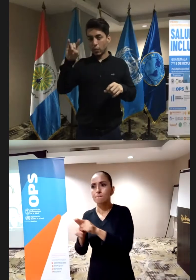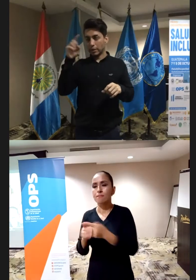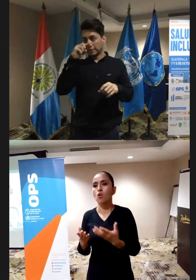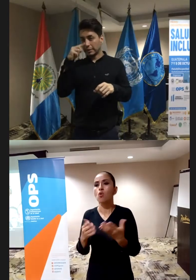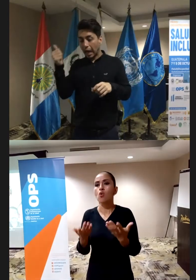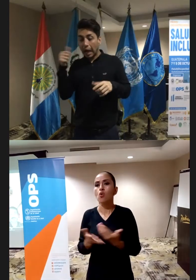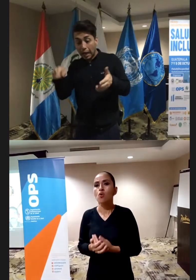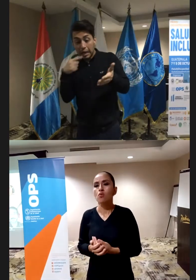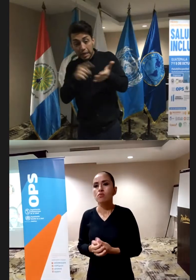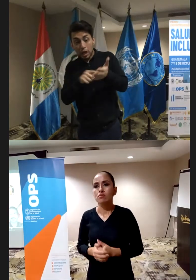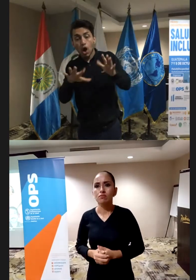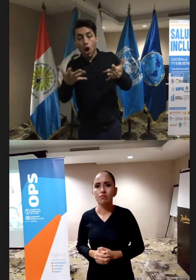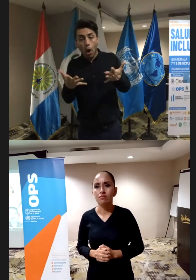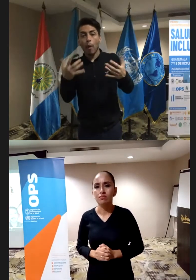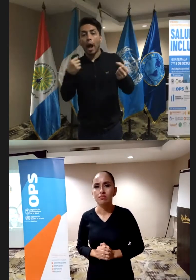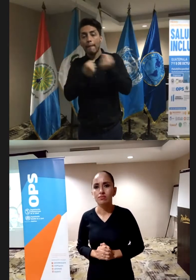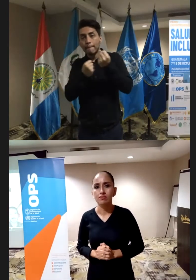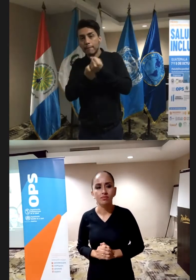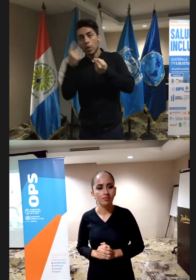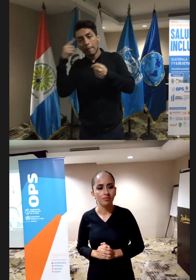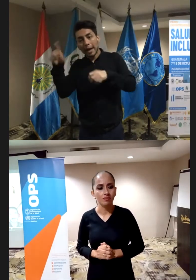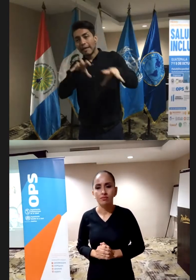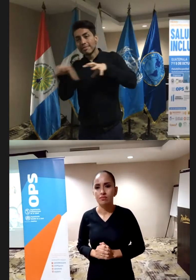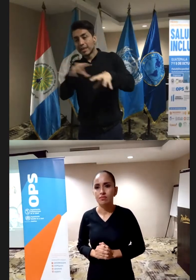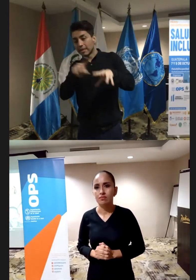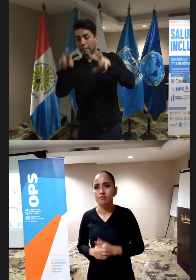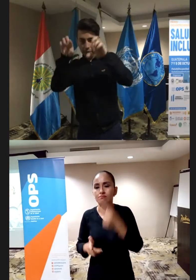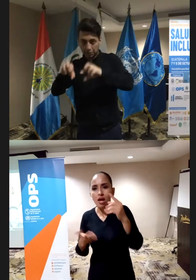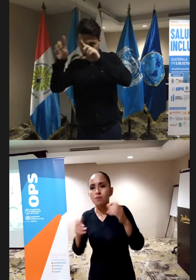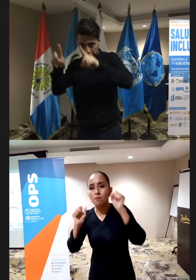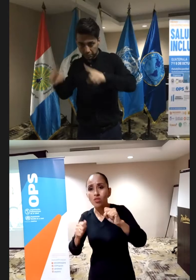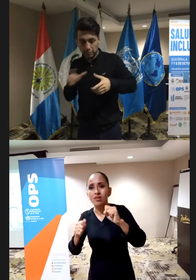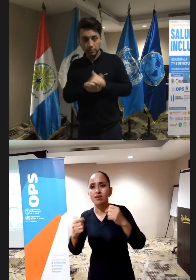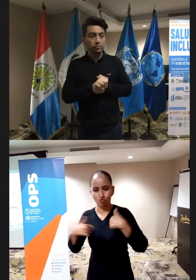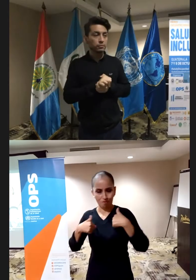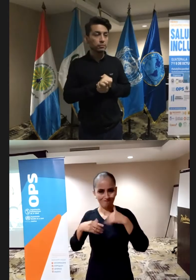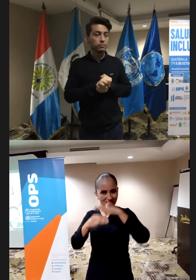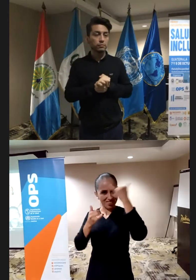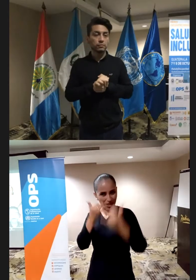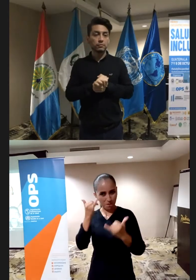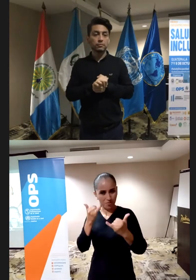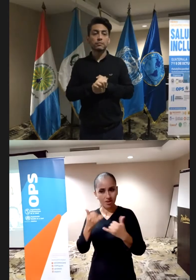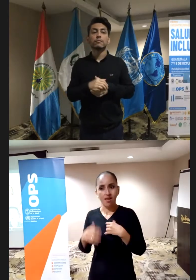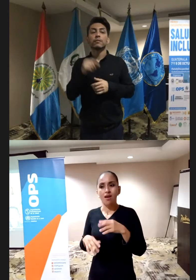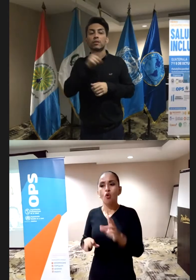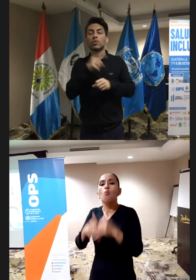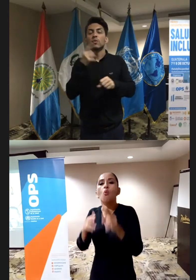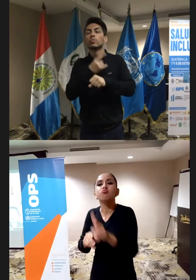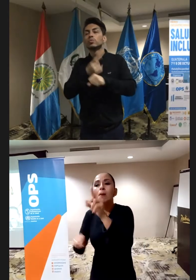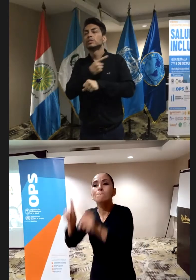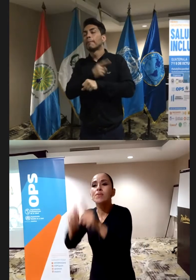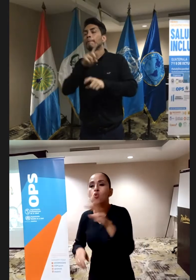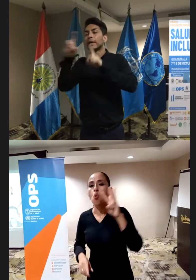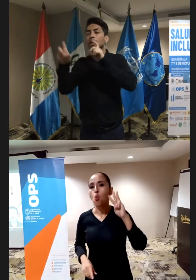otros factores claves. Y para acabar, el uso de las preguntas del Washington